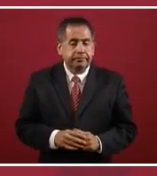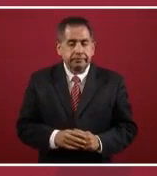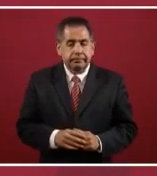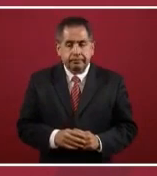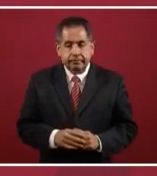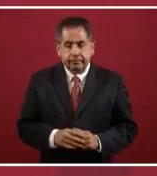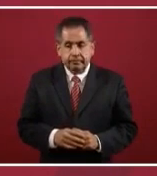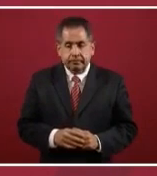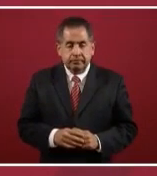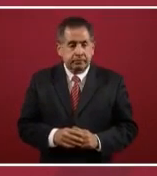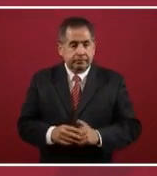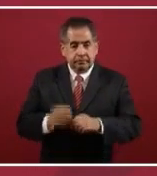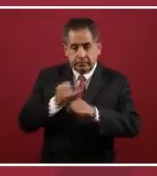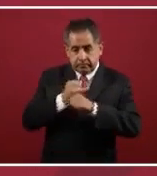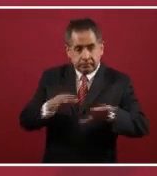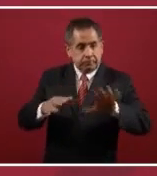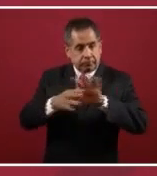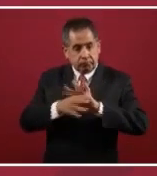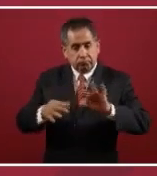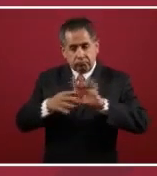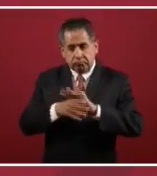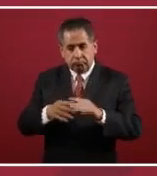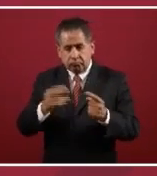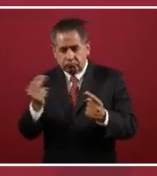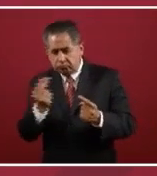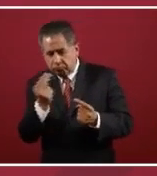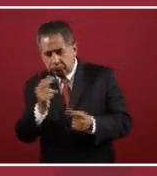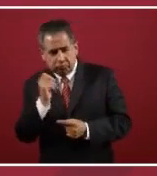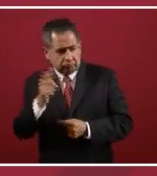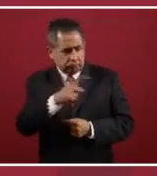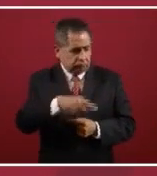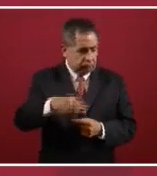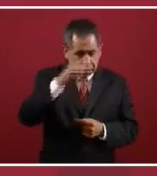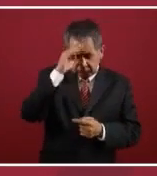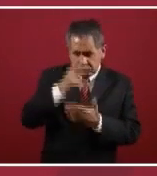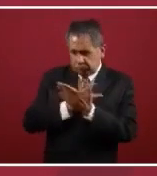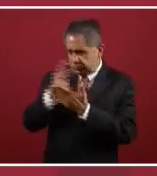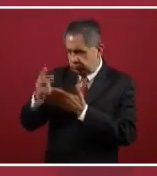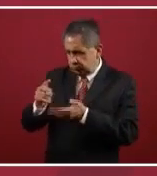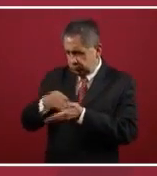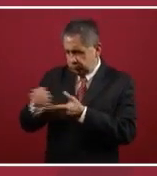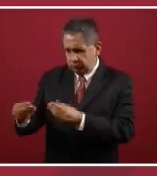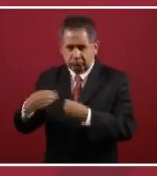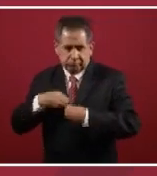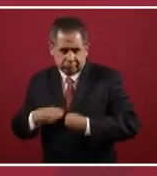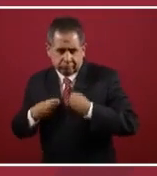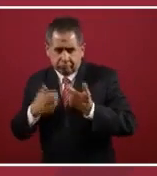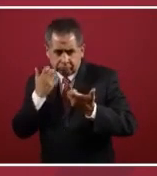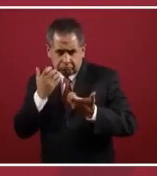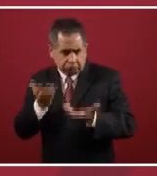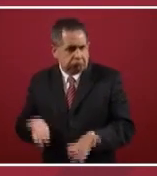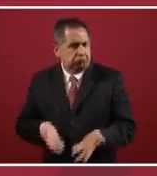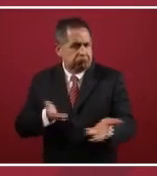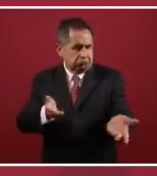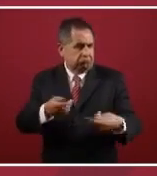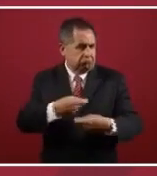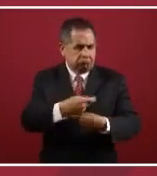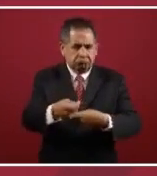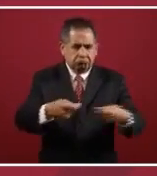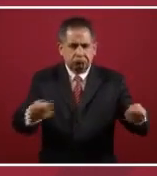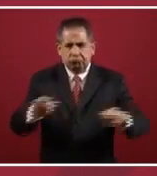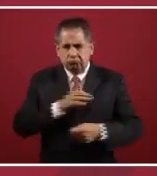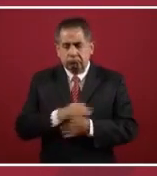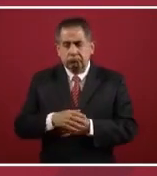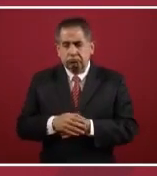toda la información que se necesite sobre el programa está a disposición. Vamos